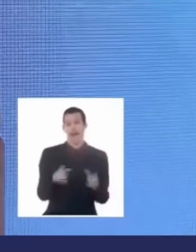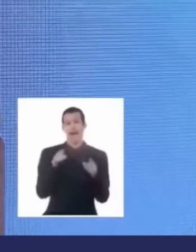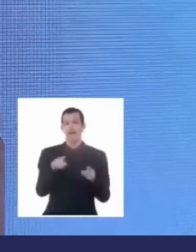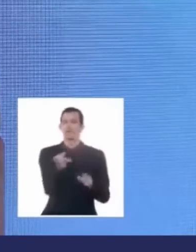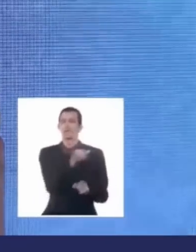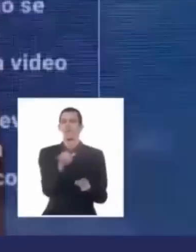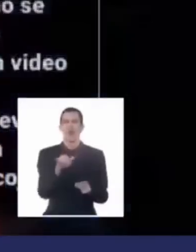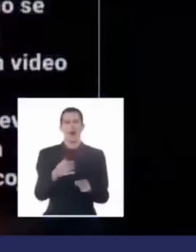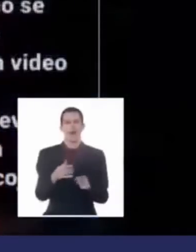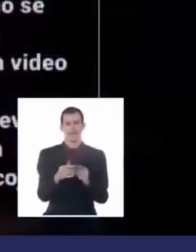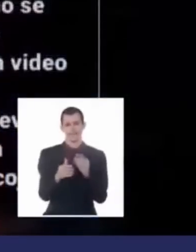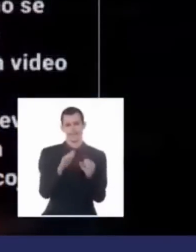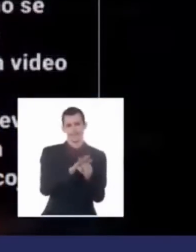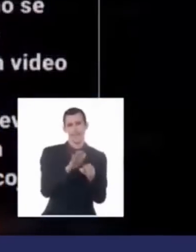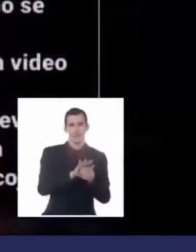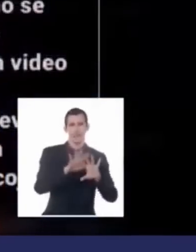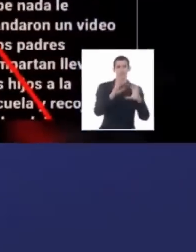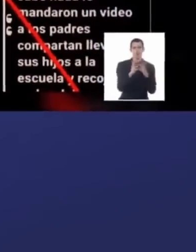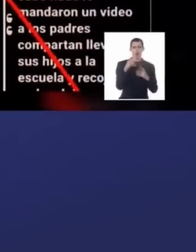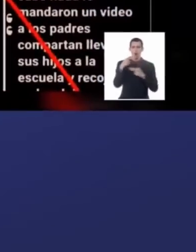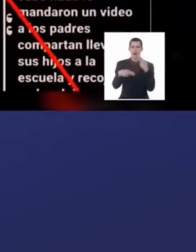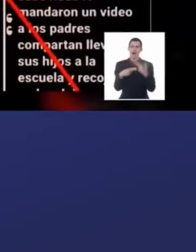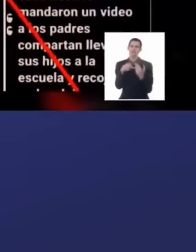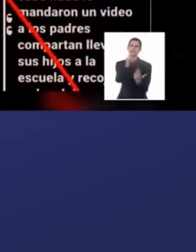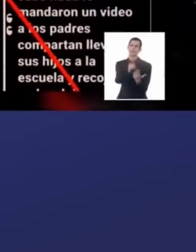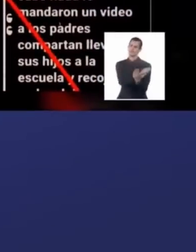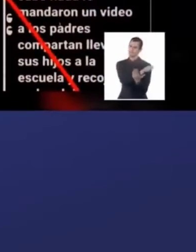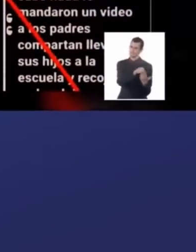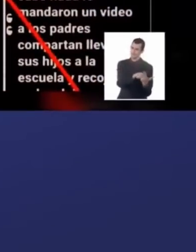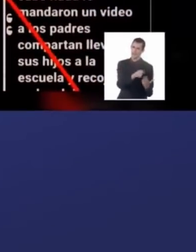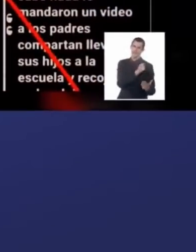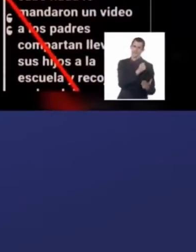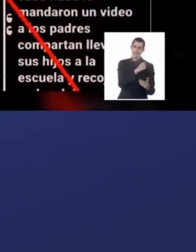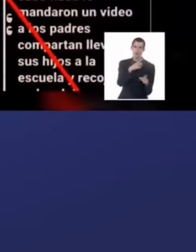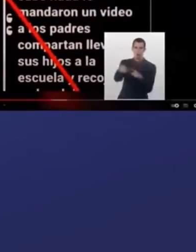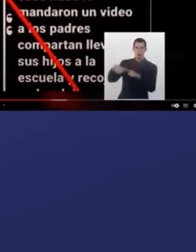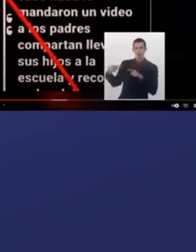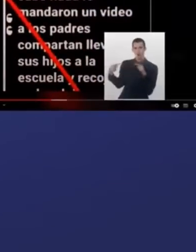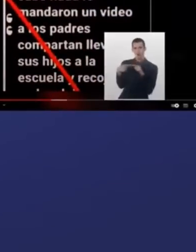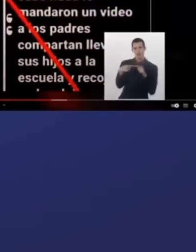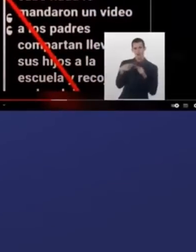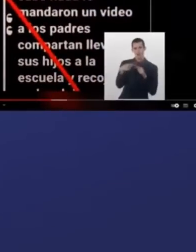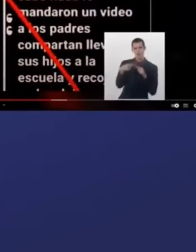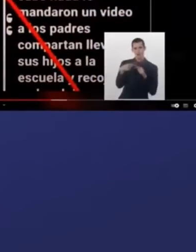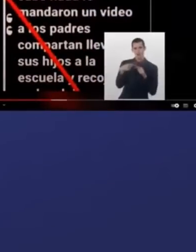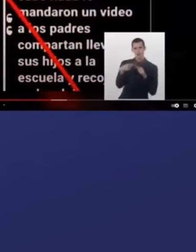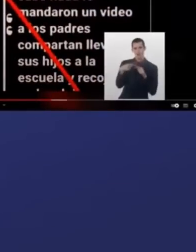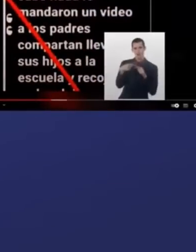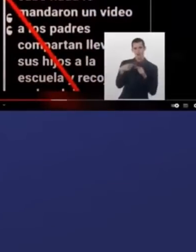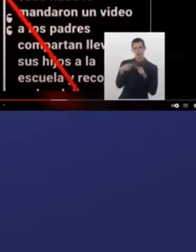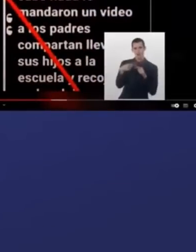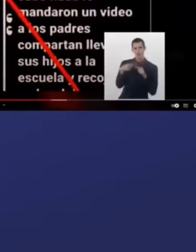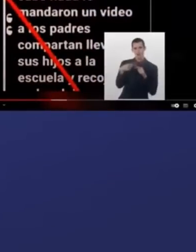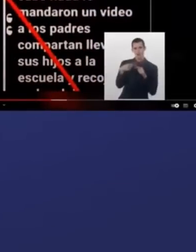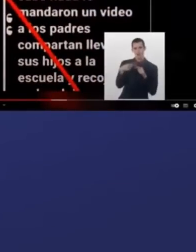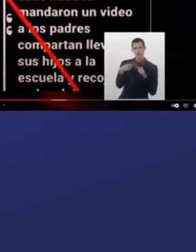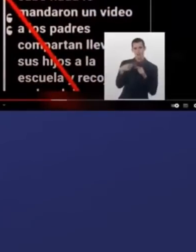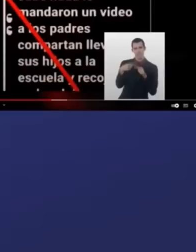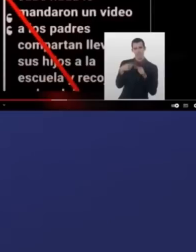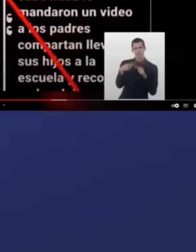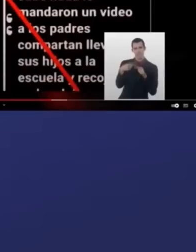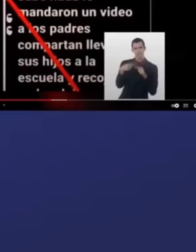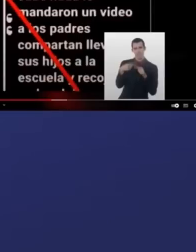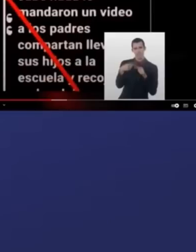en este tipo de ellos personalizan El el enemigo Quién es el enemigo